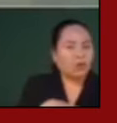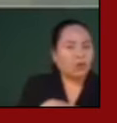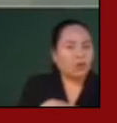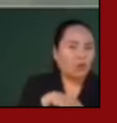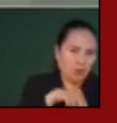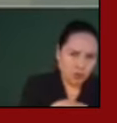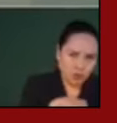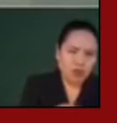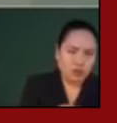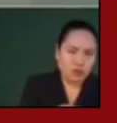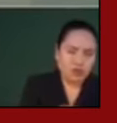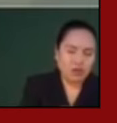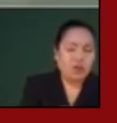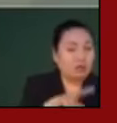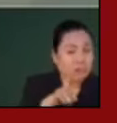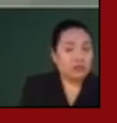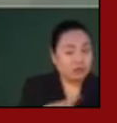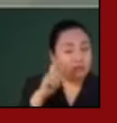Es todo un desafío.